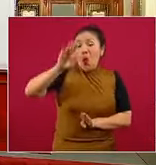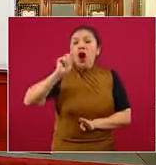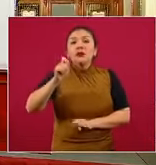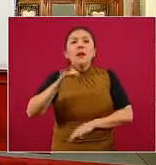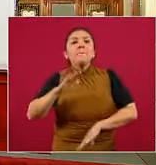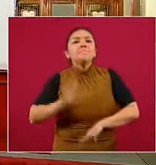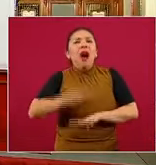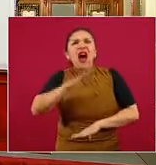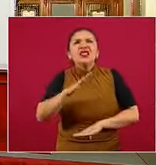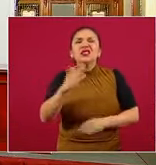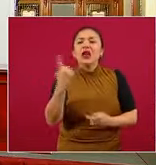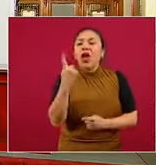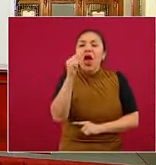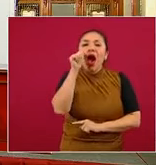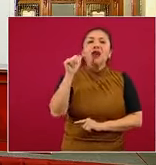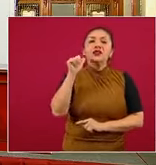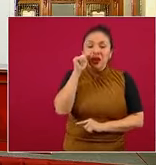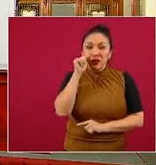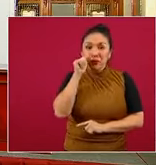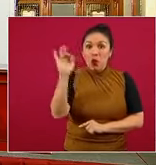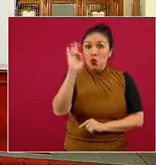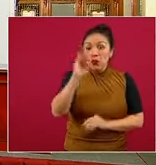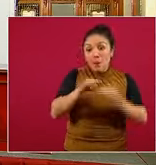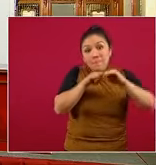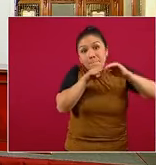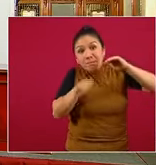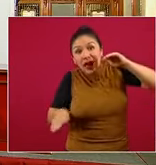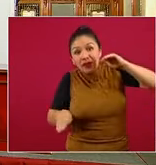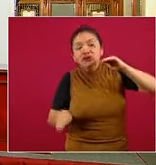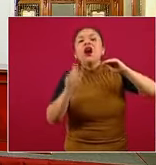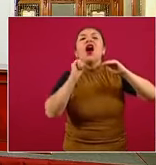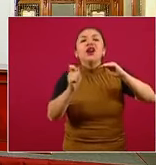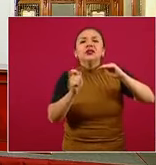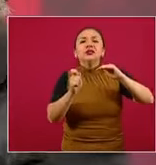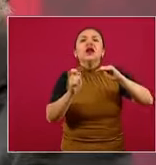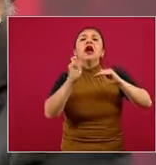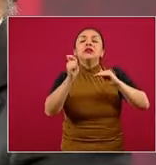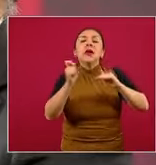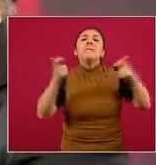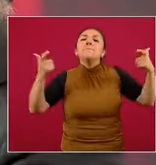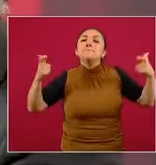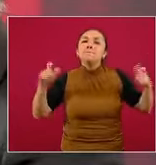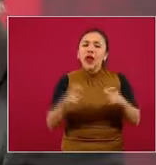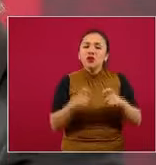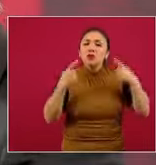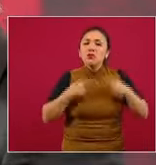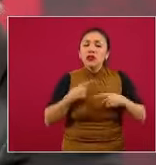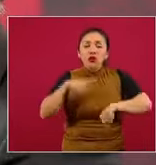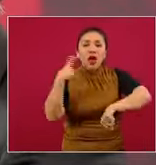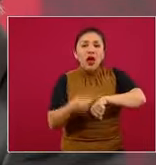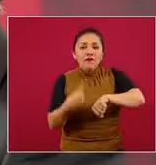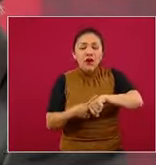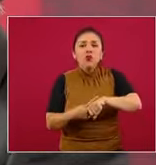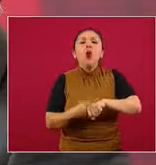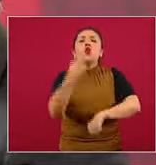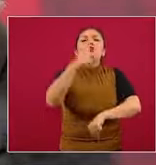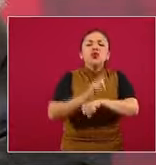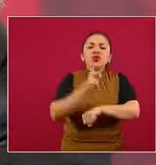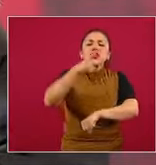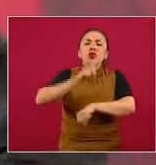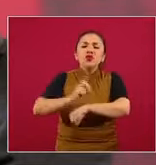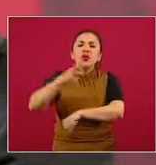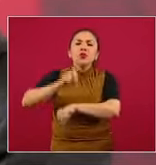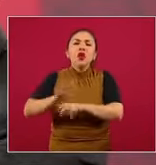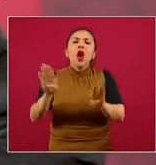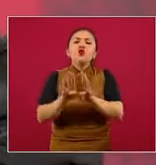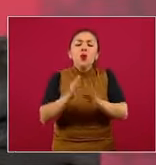mayores al desde el día anterior. Y cuando va en descenso, quiere decir que se reduce la cantidad de personas enfermas por día comparadas